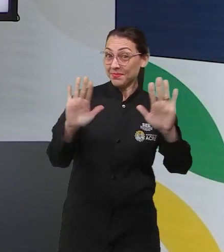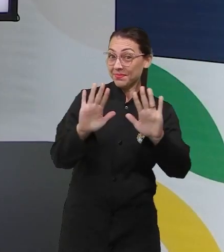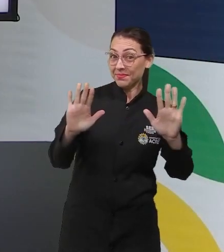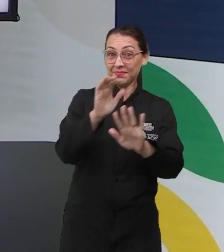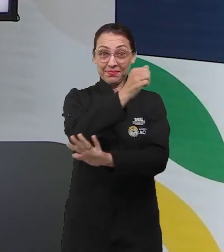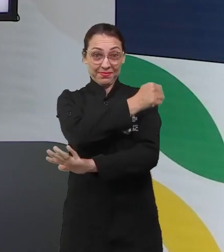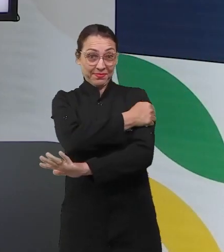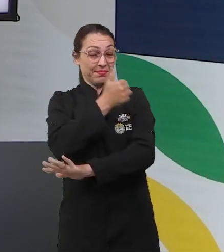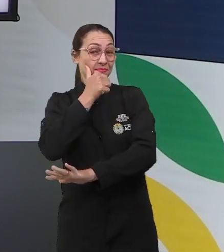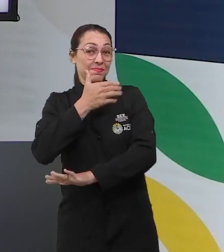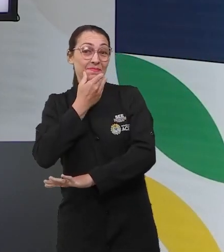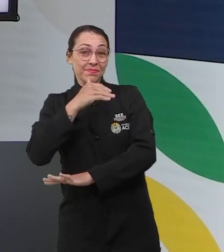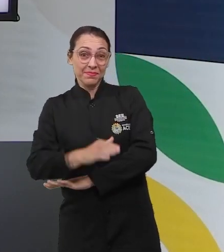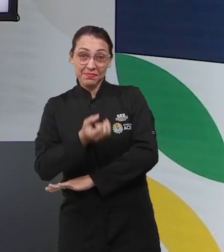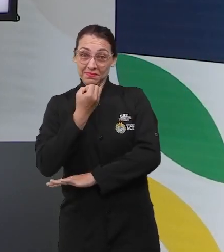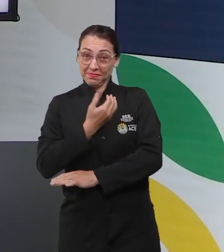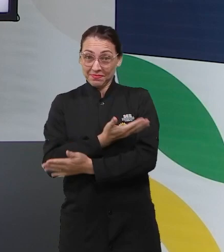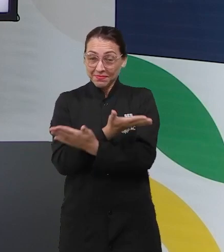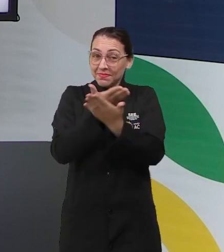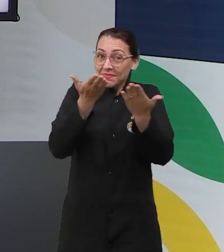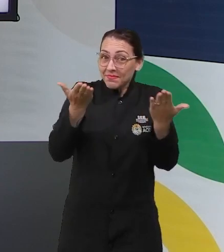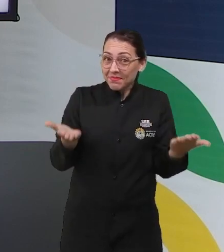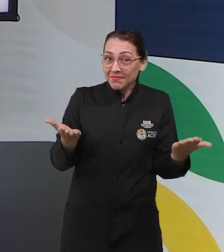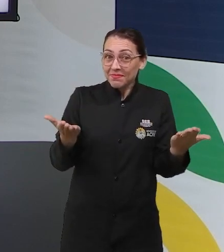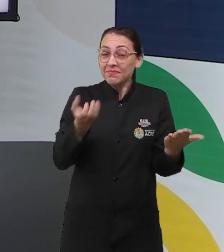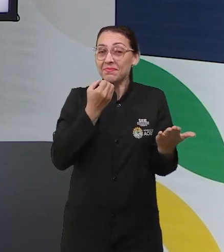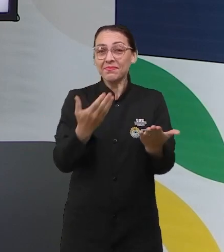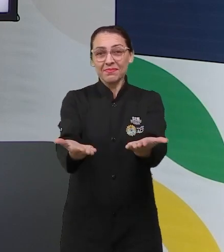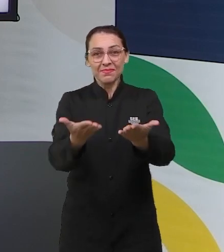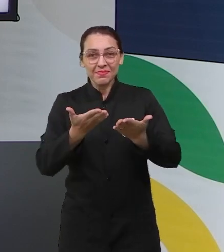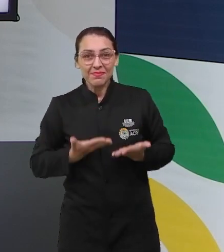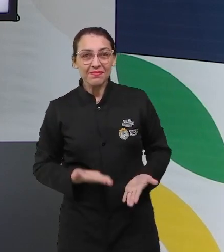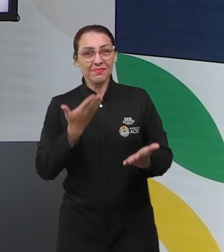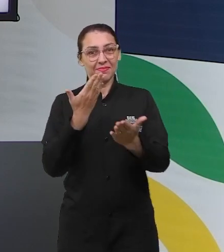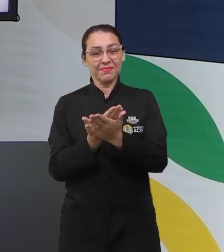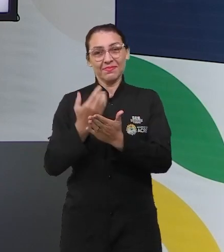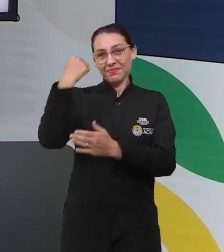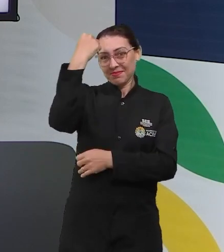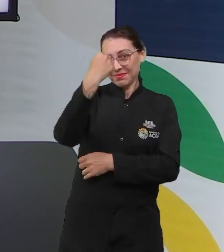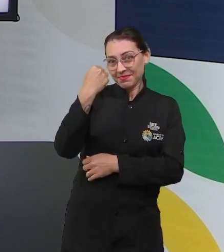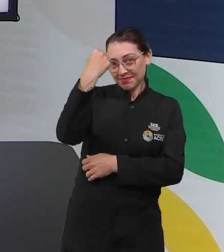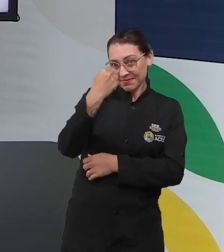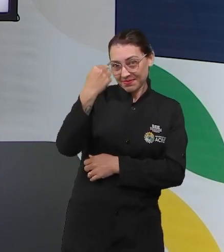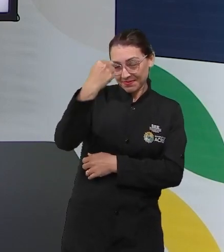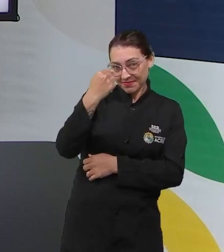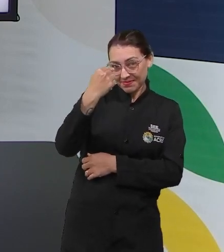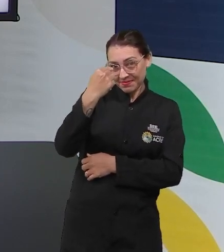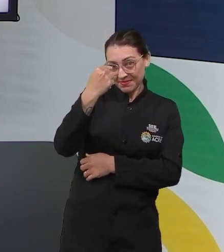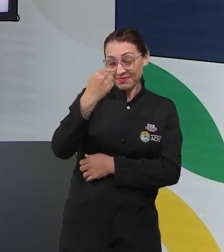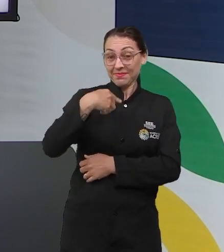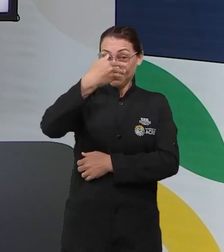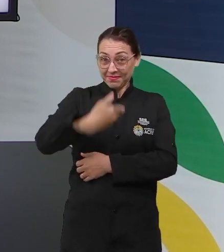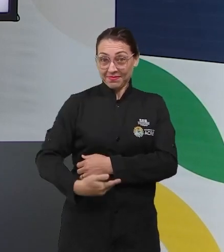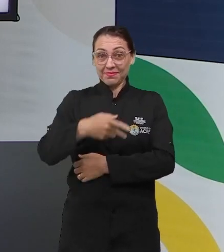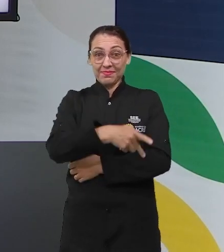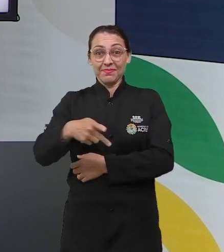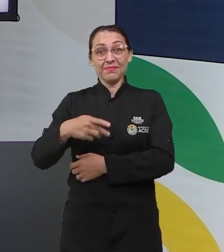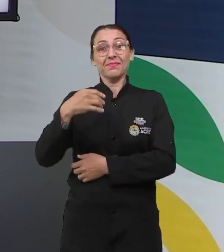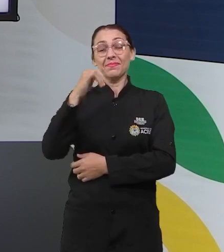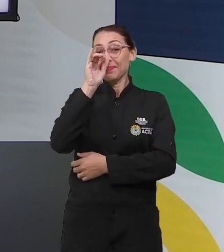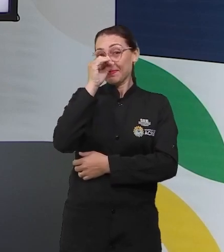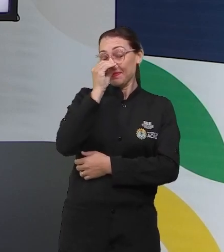Hola chicos y chicas, ¿qué tal? ¿Todo bien? Sean bienvenidos a más una clase de la lengua española. Yo soy